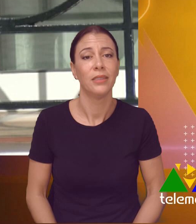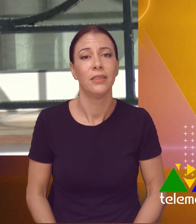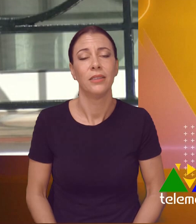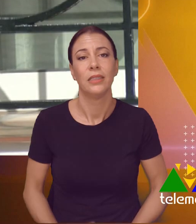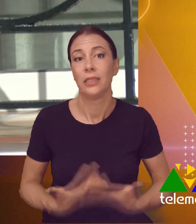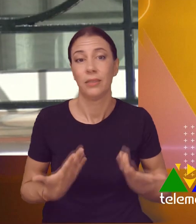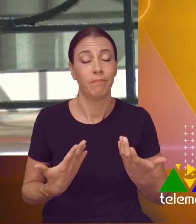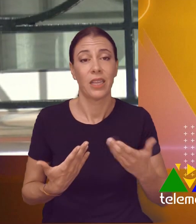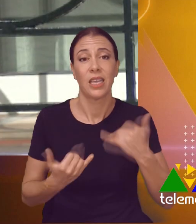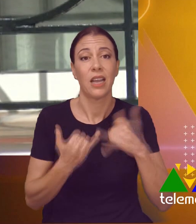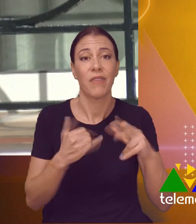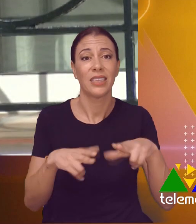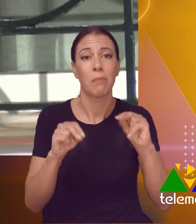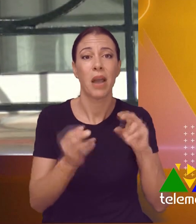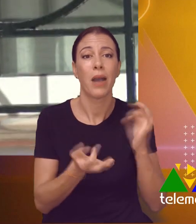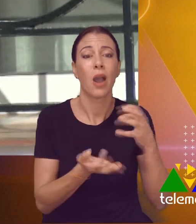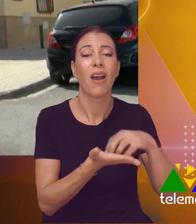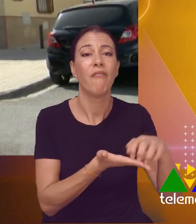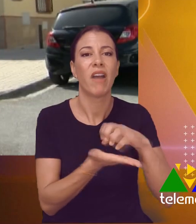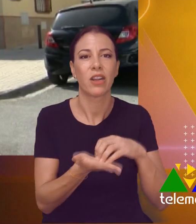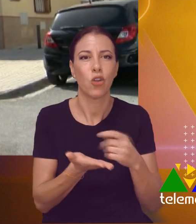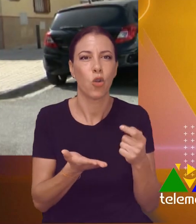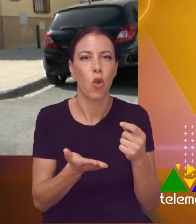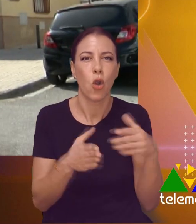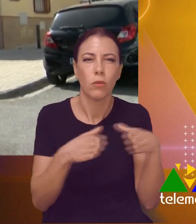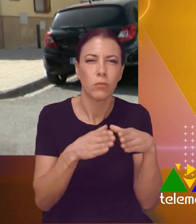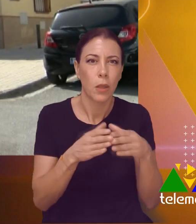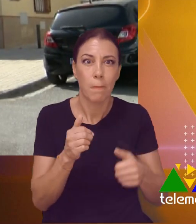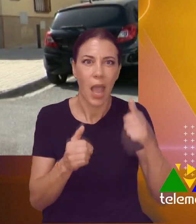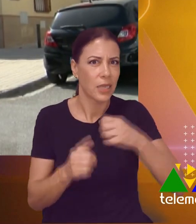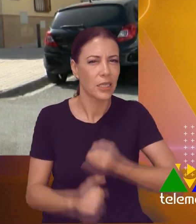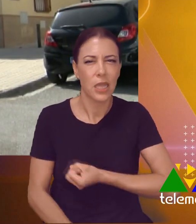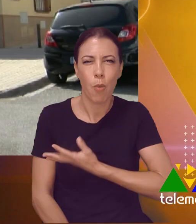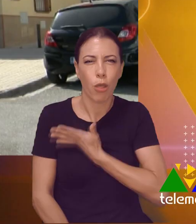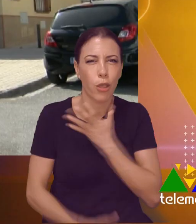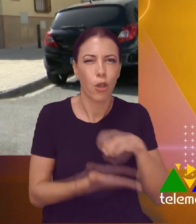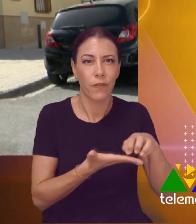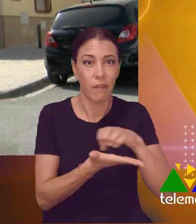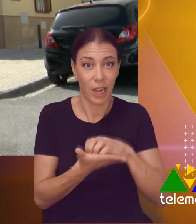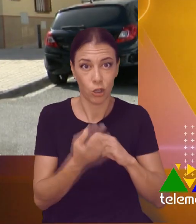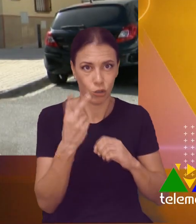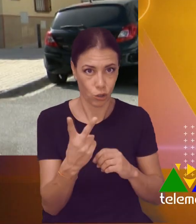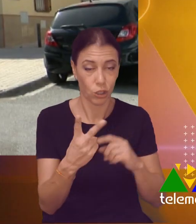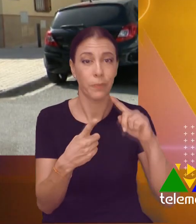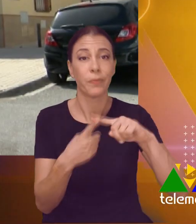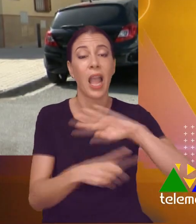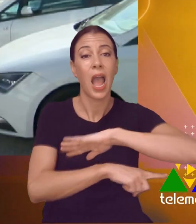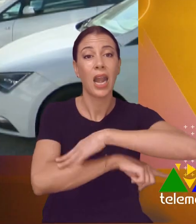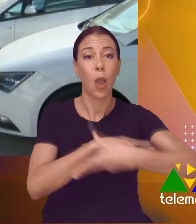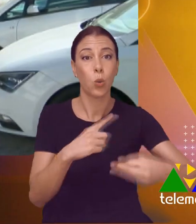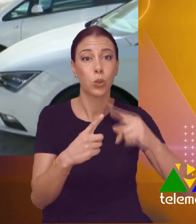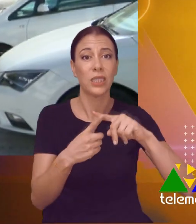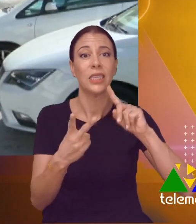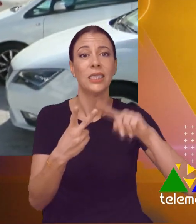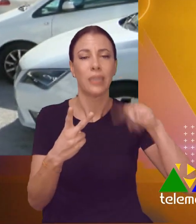barrio terminaba pues con una de las ermitas de mayor devoción del barrio, que eran dos, las Angustias y San Sebastián. Que era